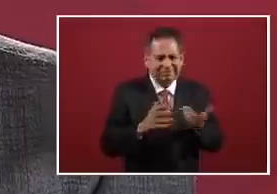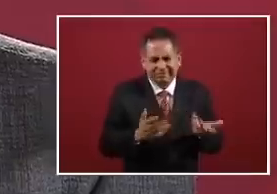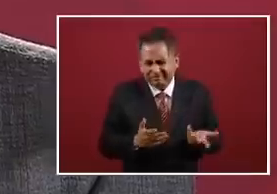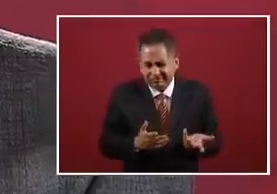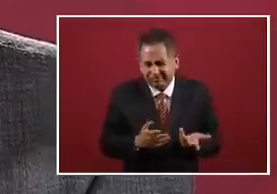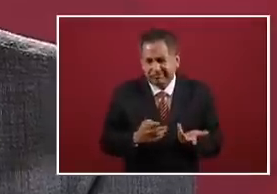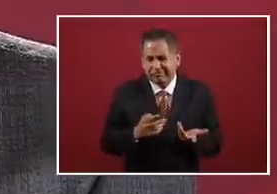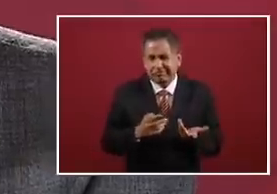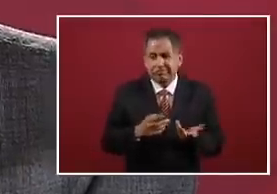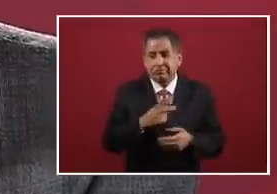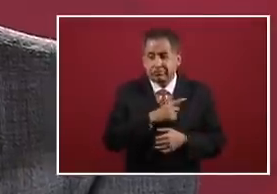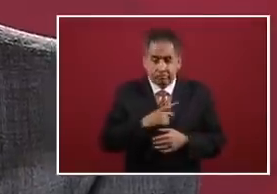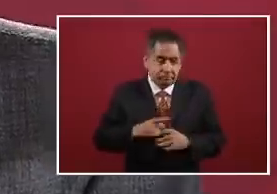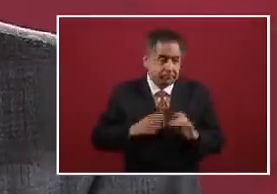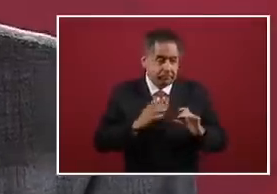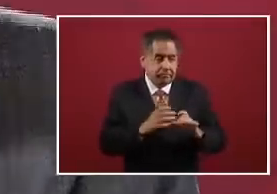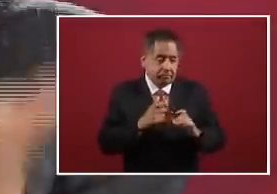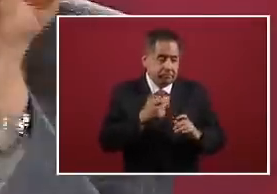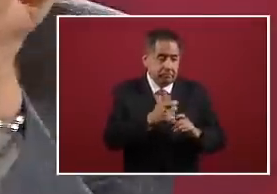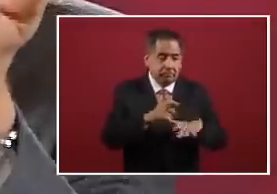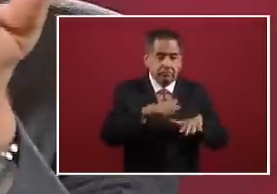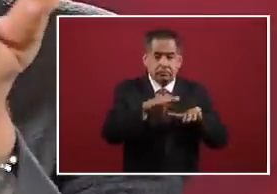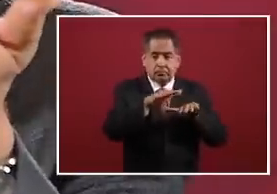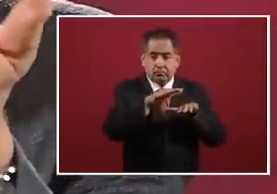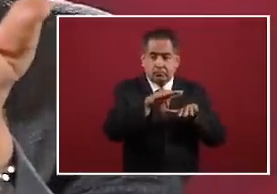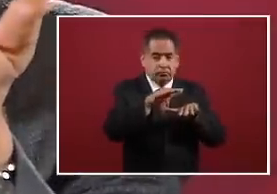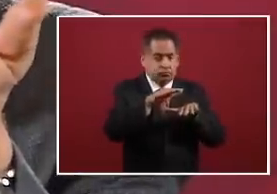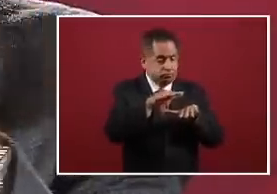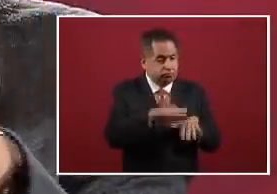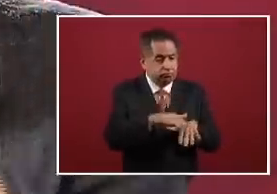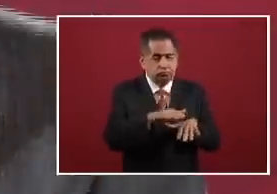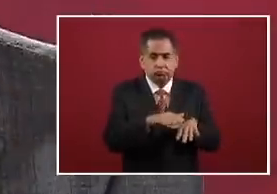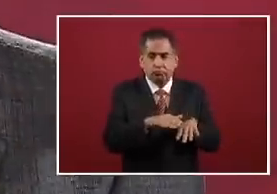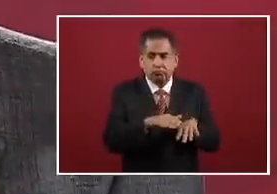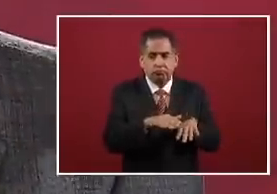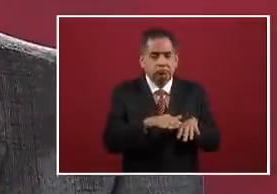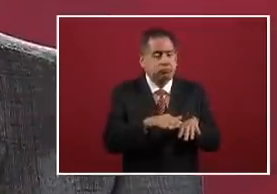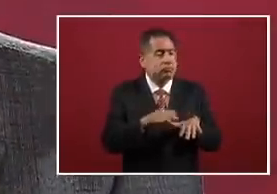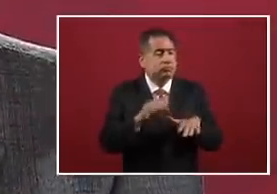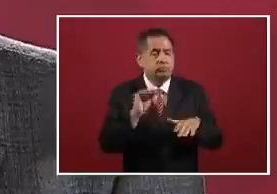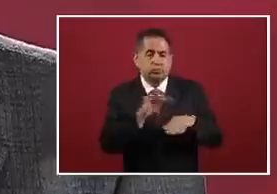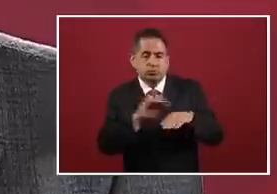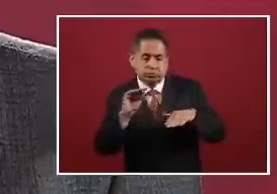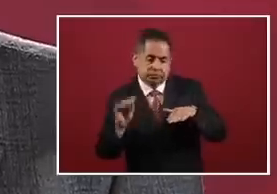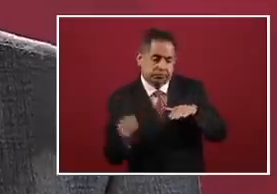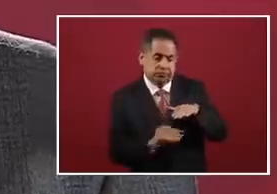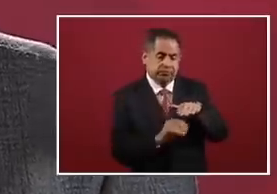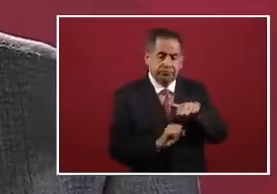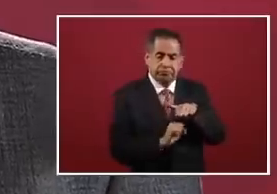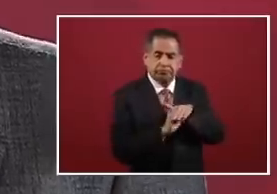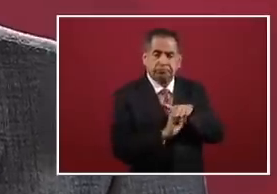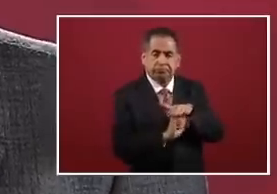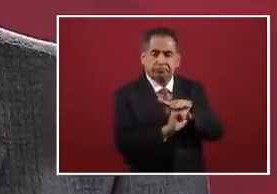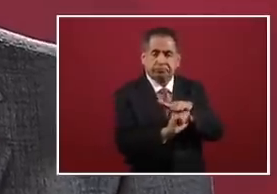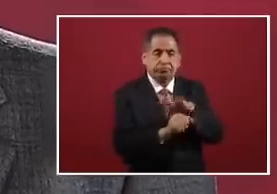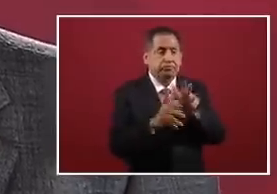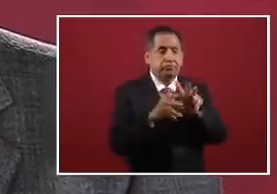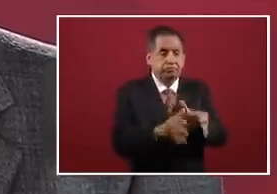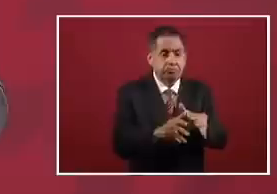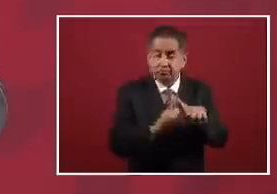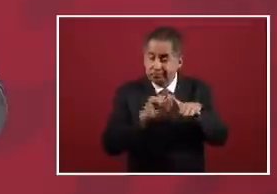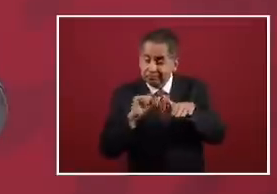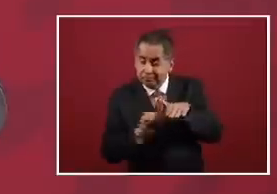que mantener con un peso para que no flote, para que no se suba o para que no se hunda. Entonces, la conservación de eso es